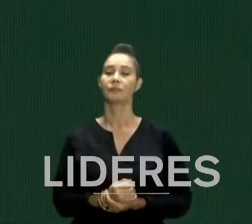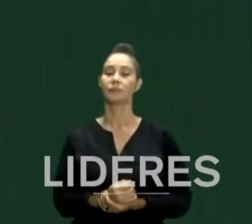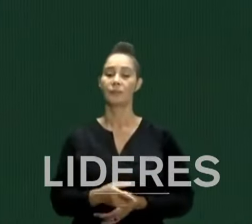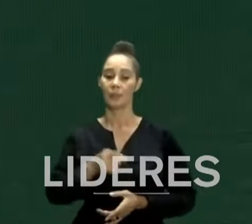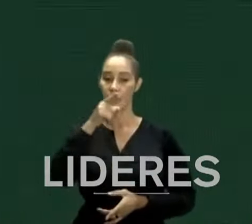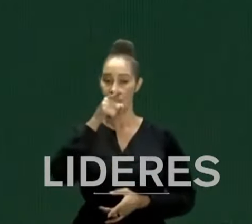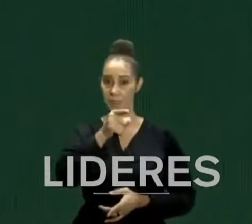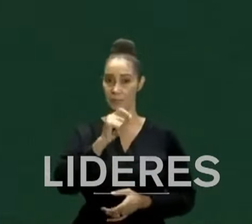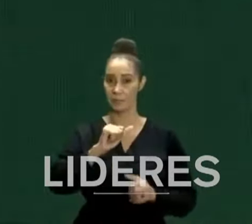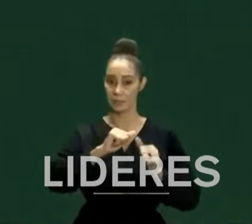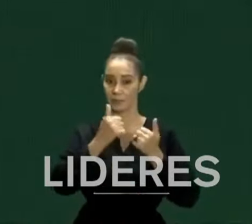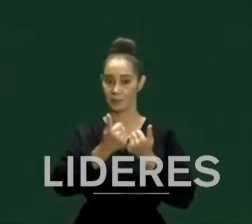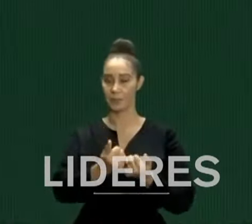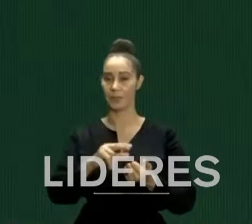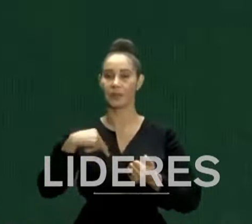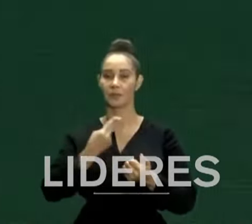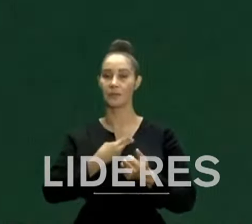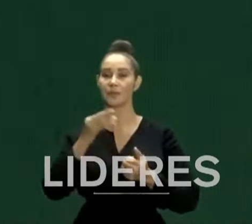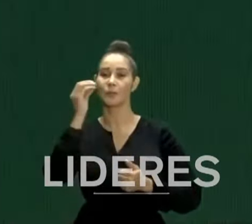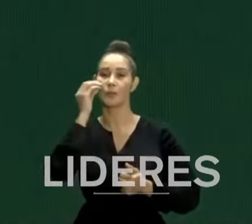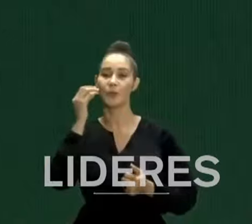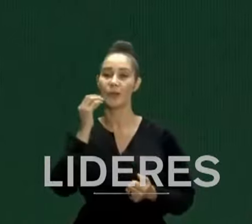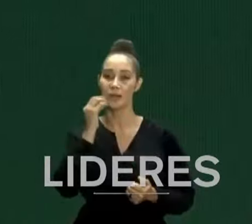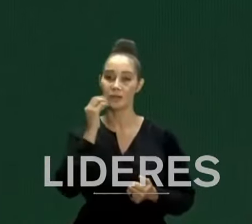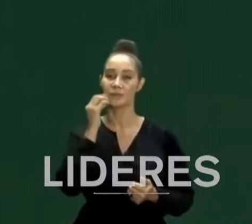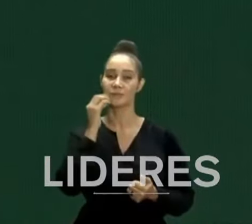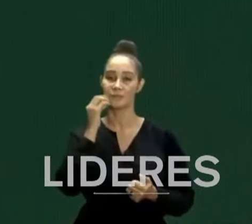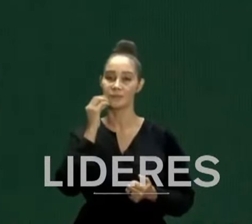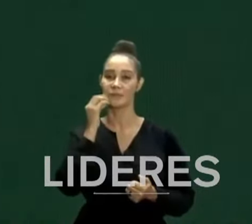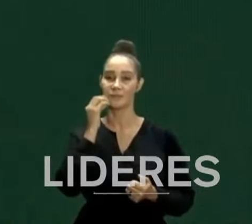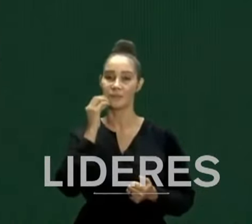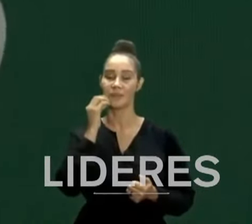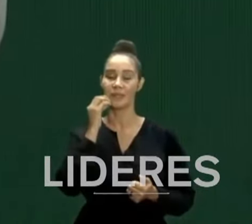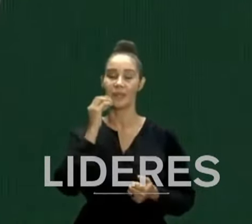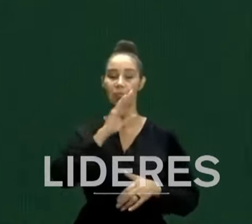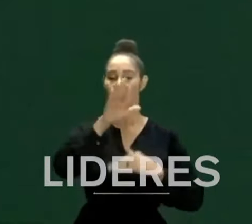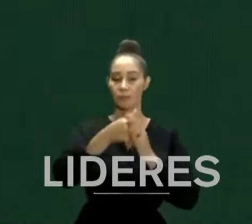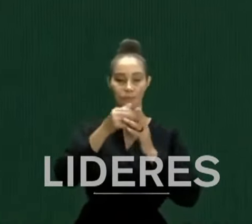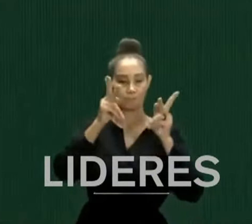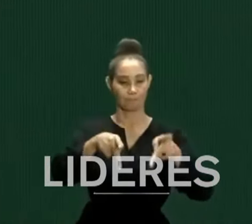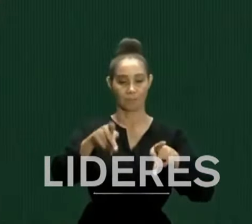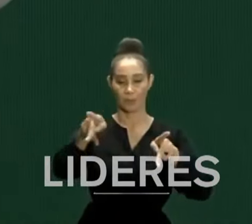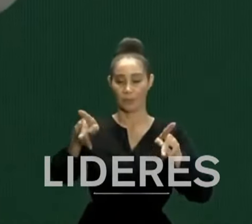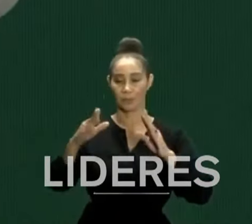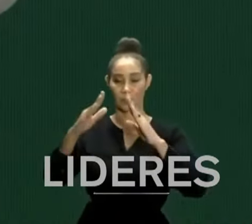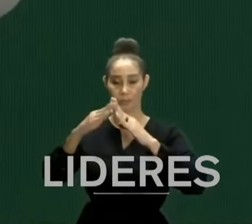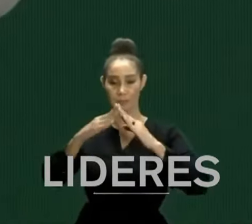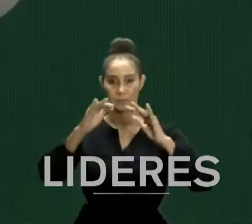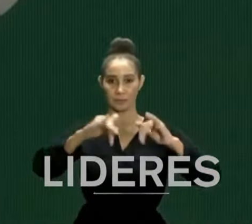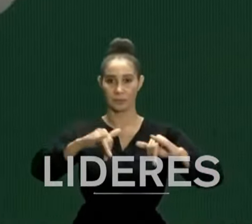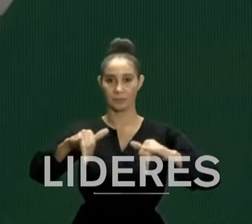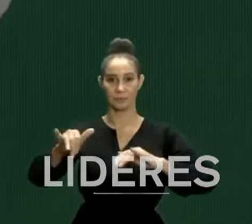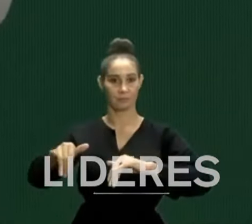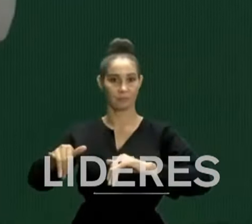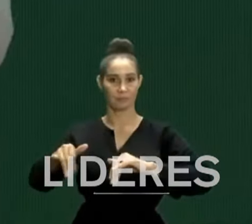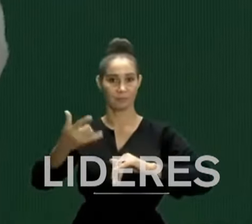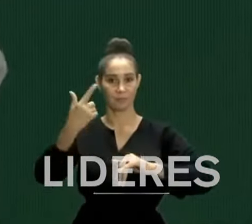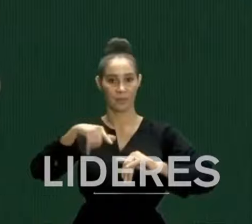Esta ciudad es nuestro hogar. Todas estas personas tienen sus casas aquí,